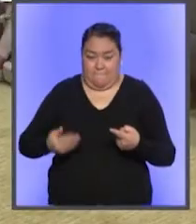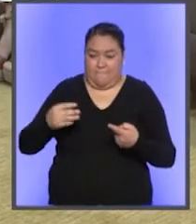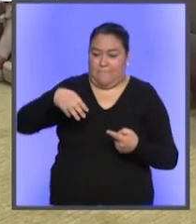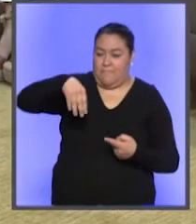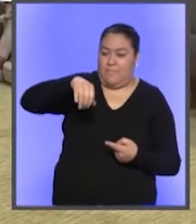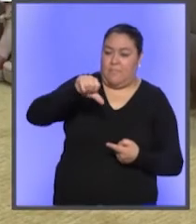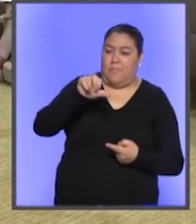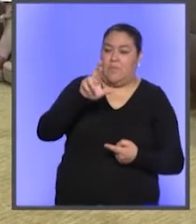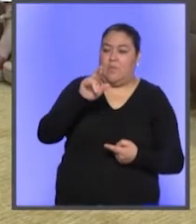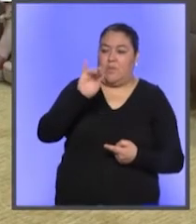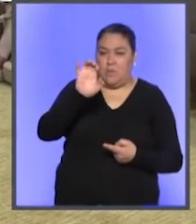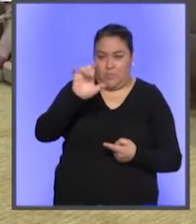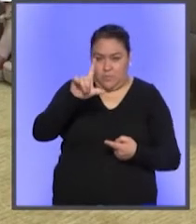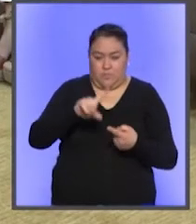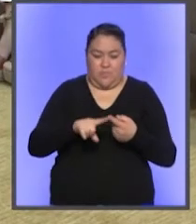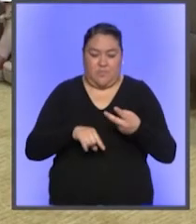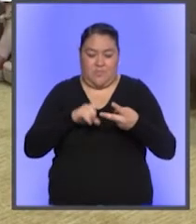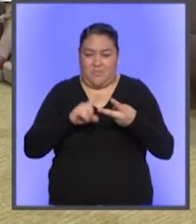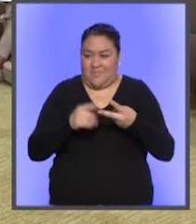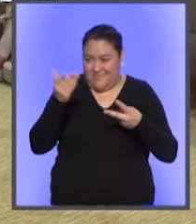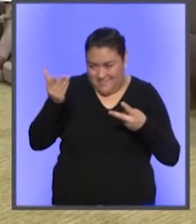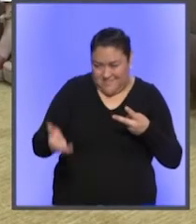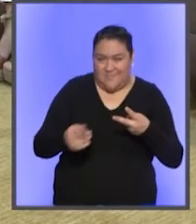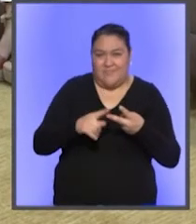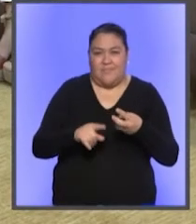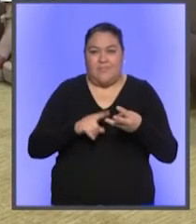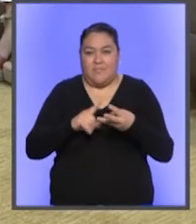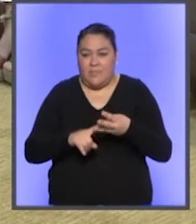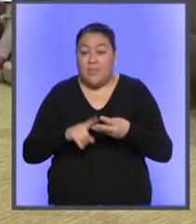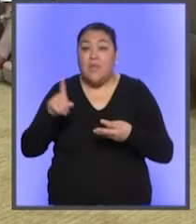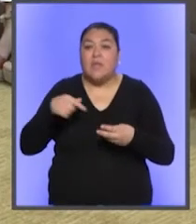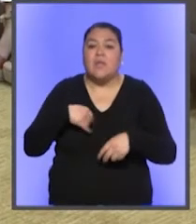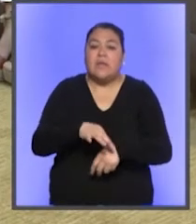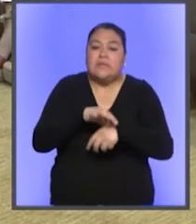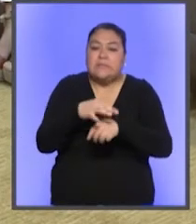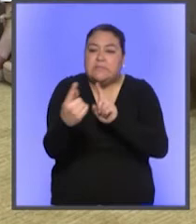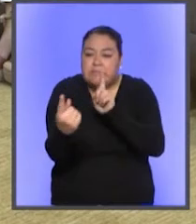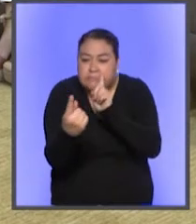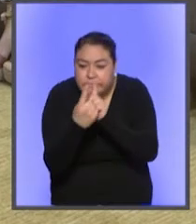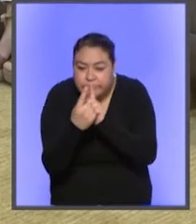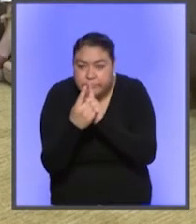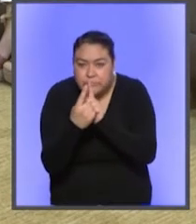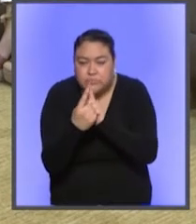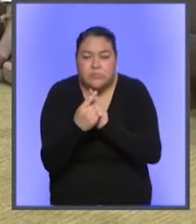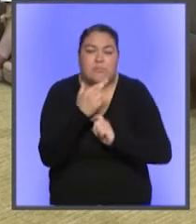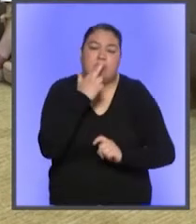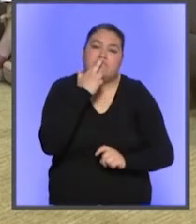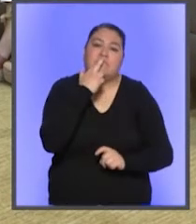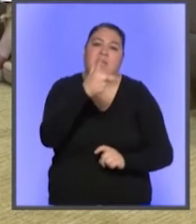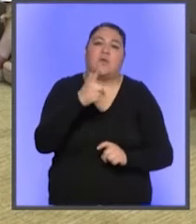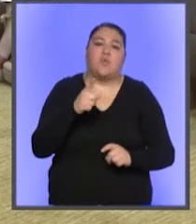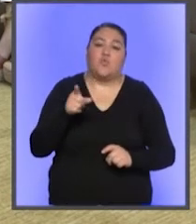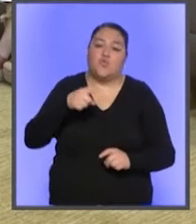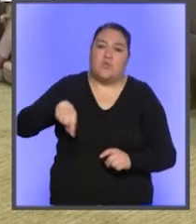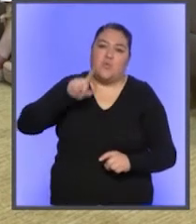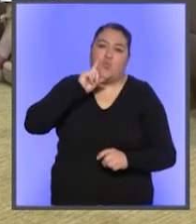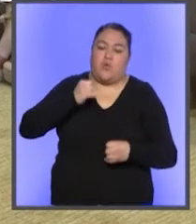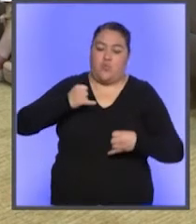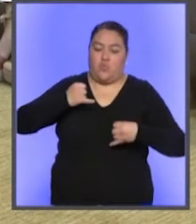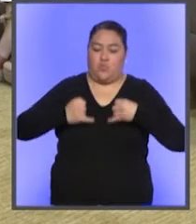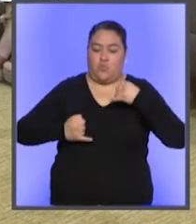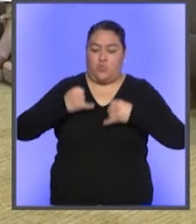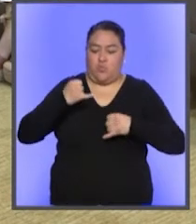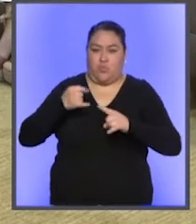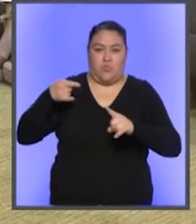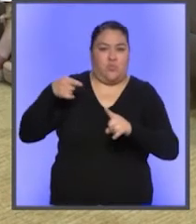presidenta Así que creo que fue muy importante poder tener esa cercanía de ustedes como juzgadoras para